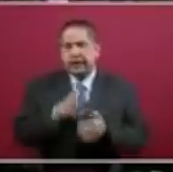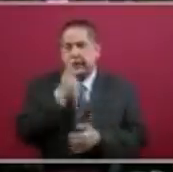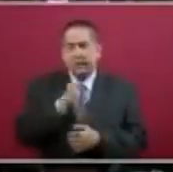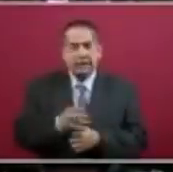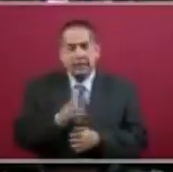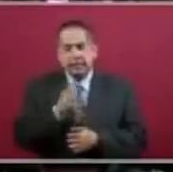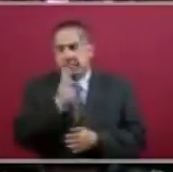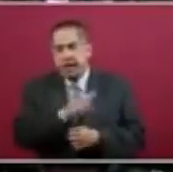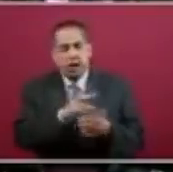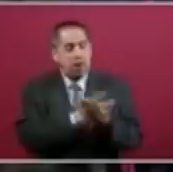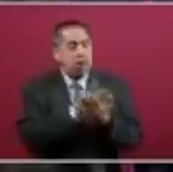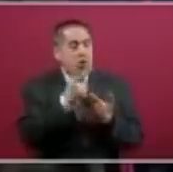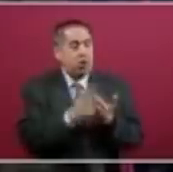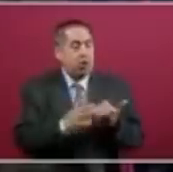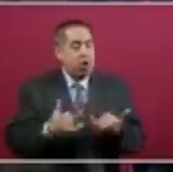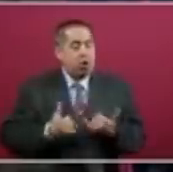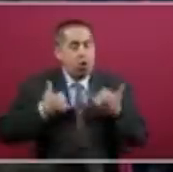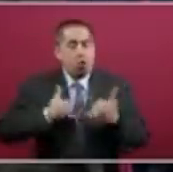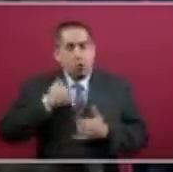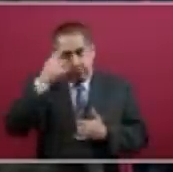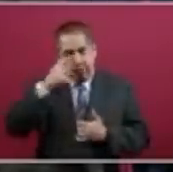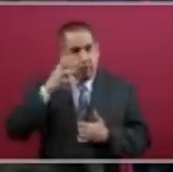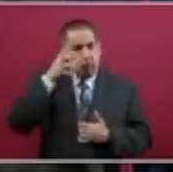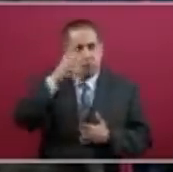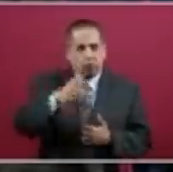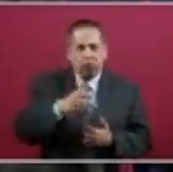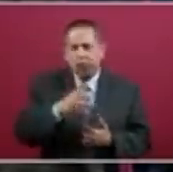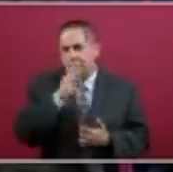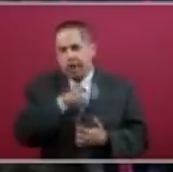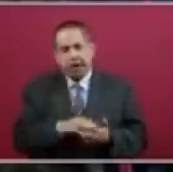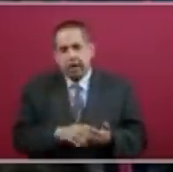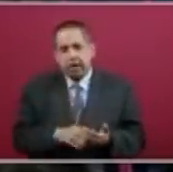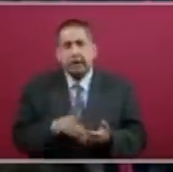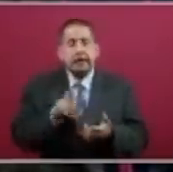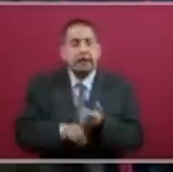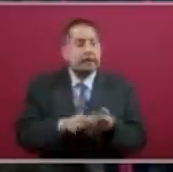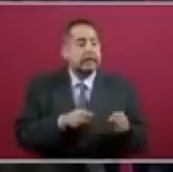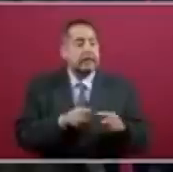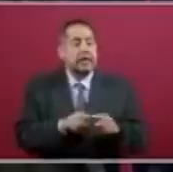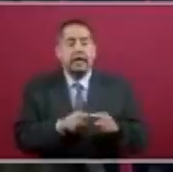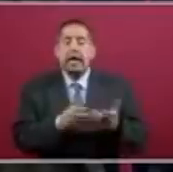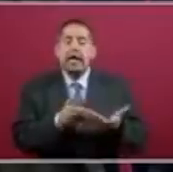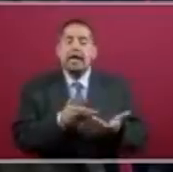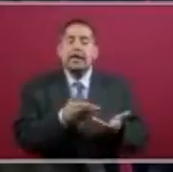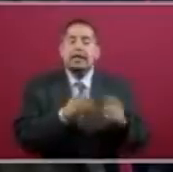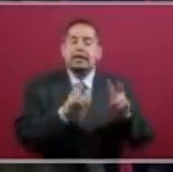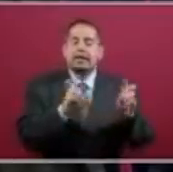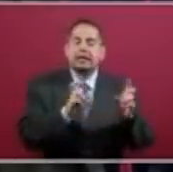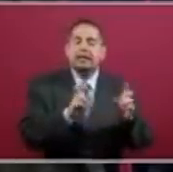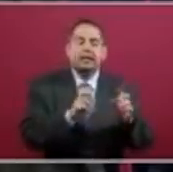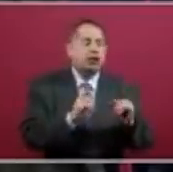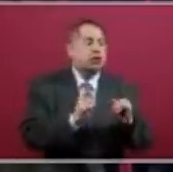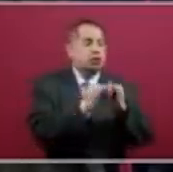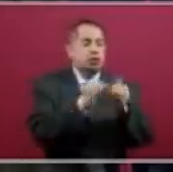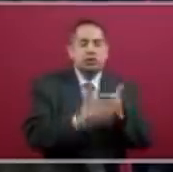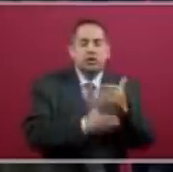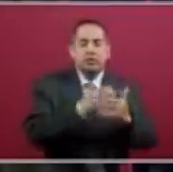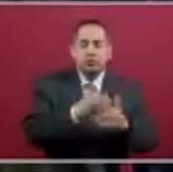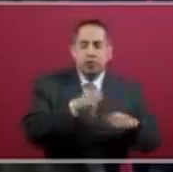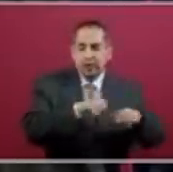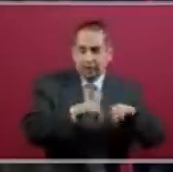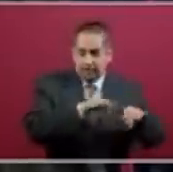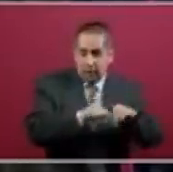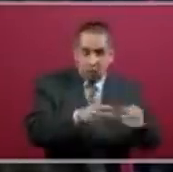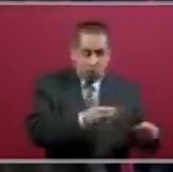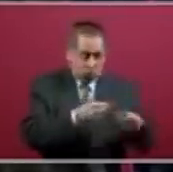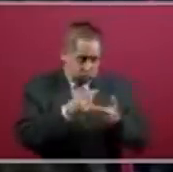dando al programa de Jóvenes Construyendo el Futuro, con datos del Servicio Nacional de Empleo, con historias de jóvenes que refieren